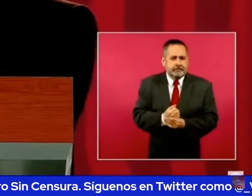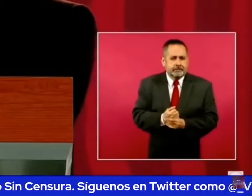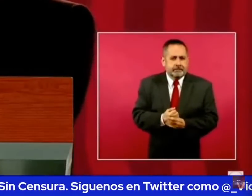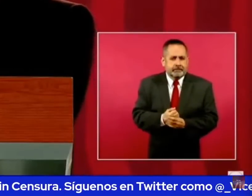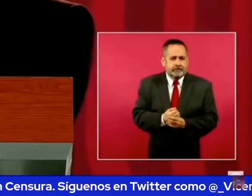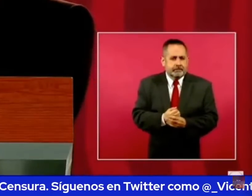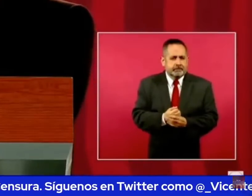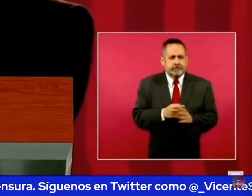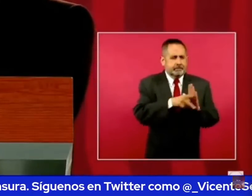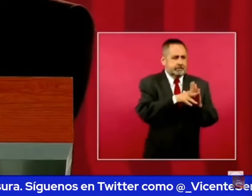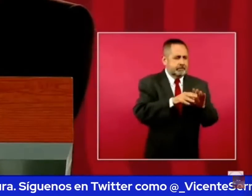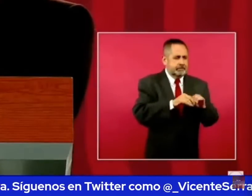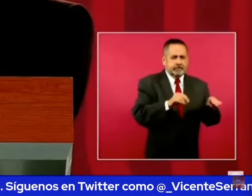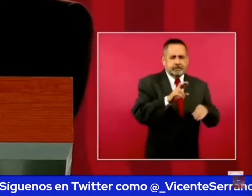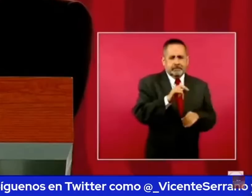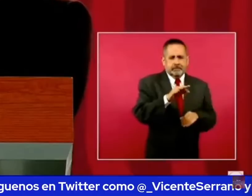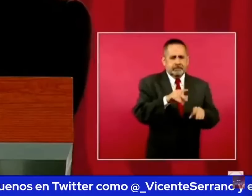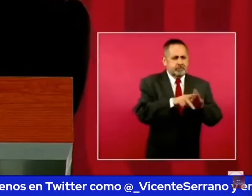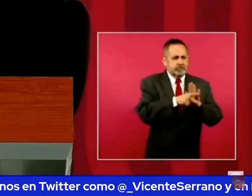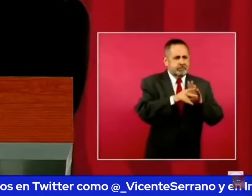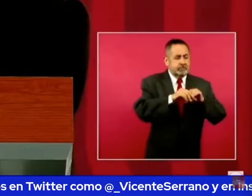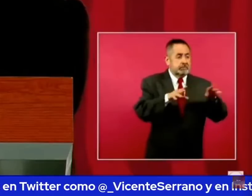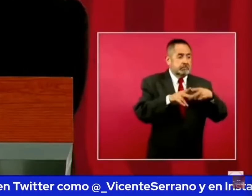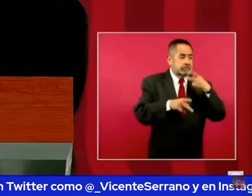las 8 columnas del Reforma.